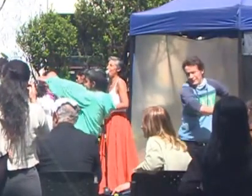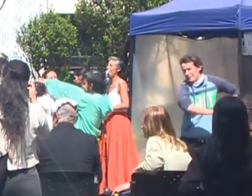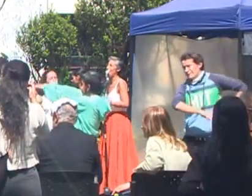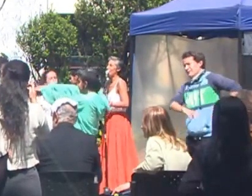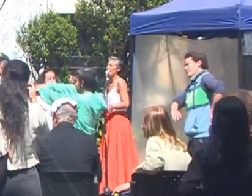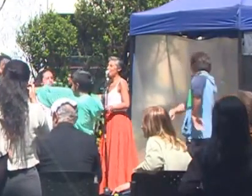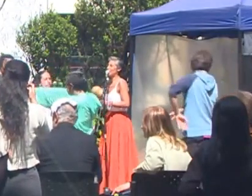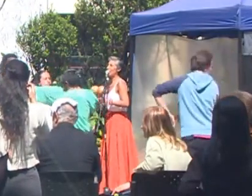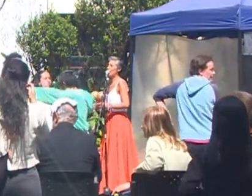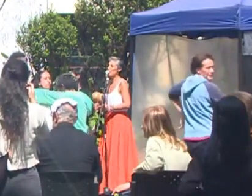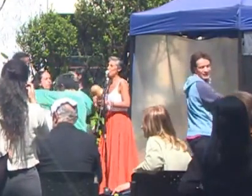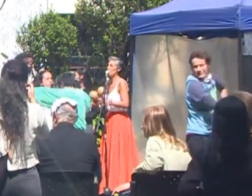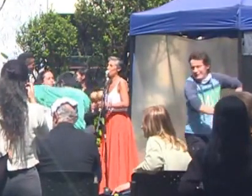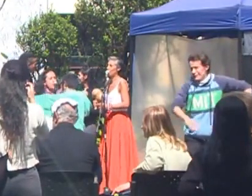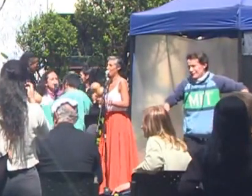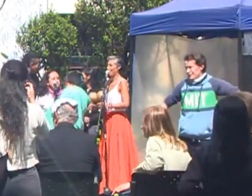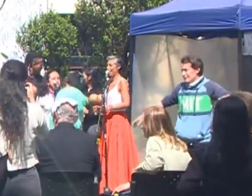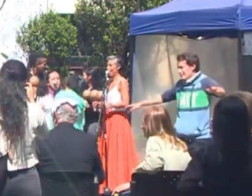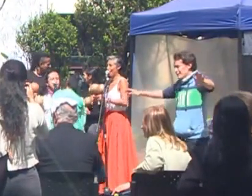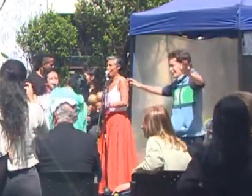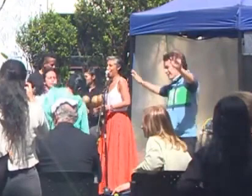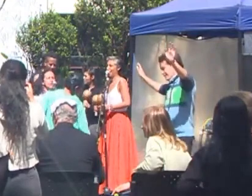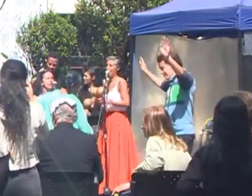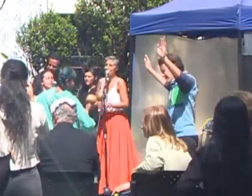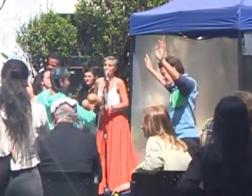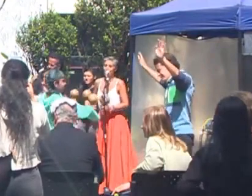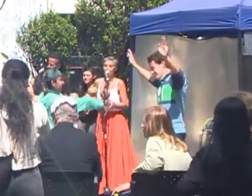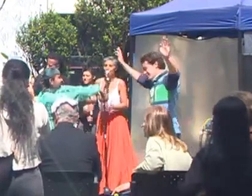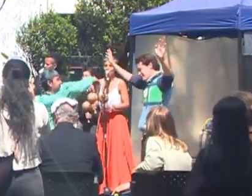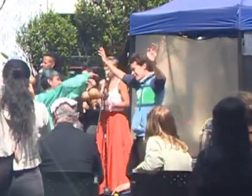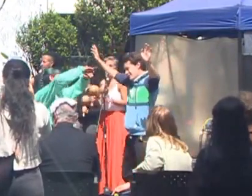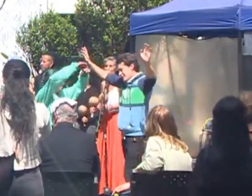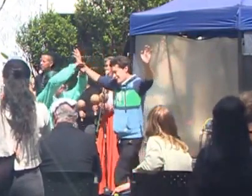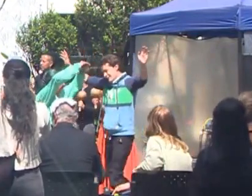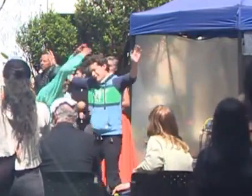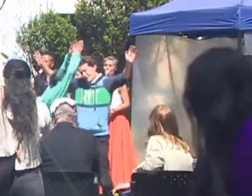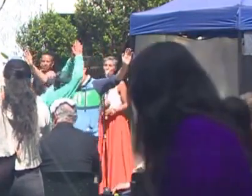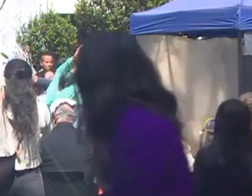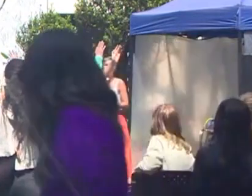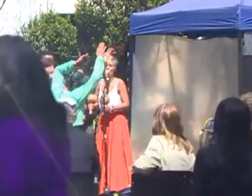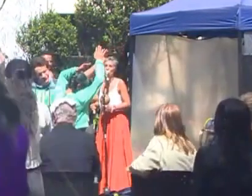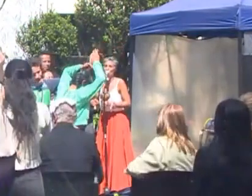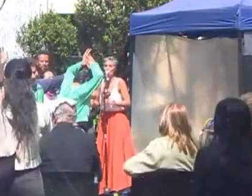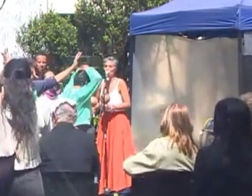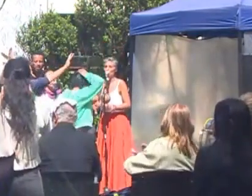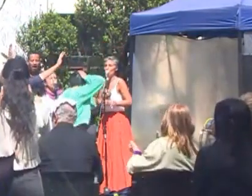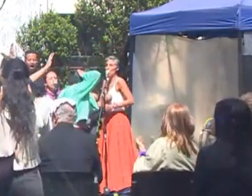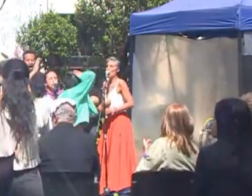Me robaste el sueño